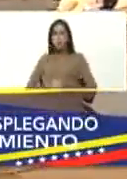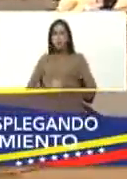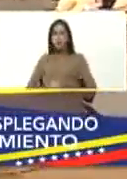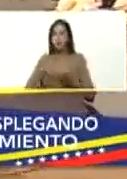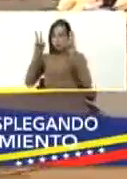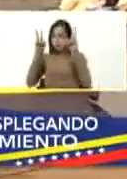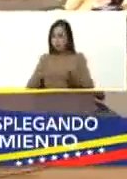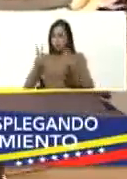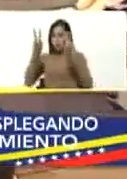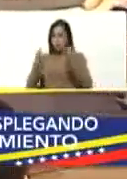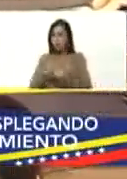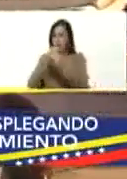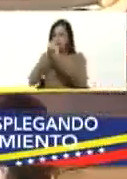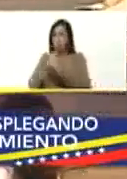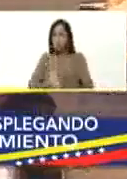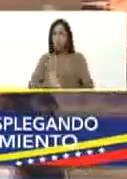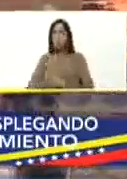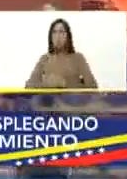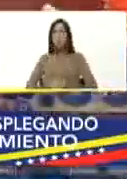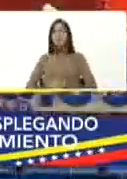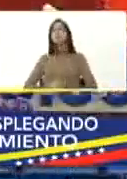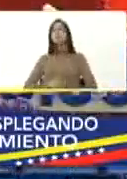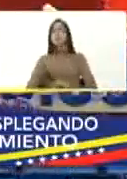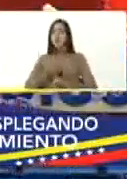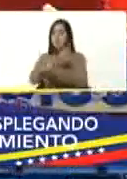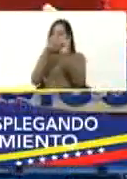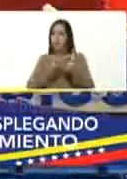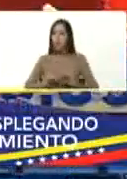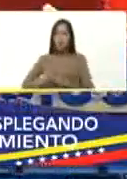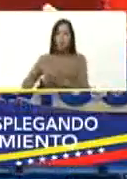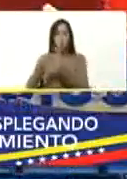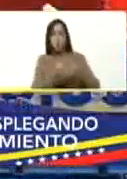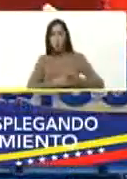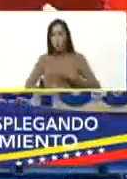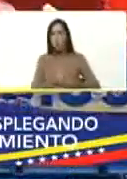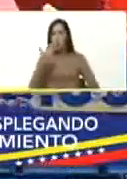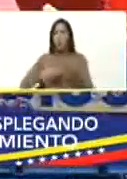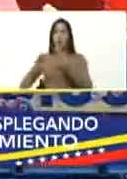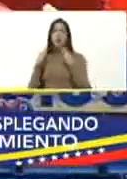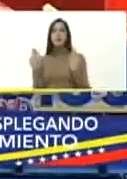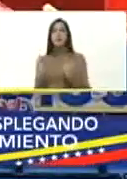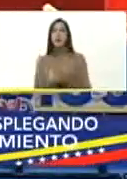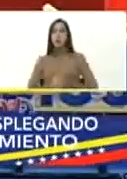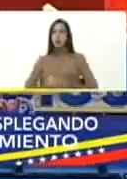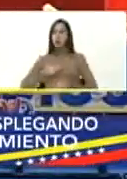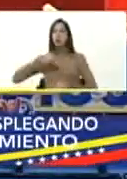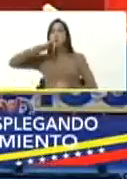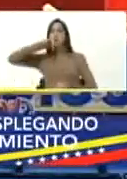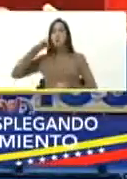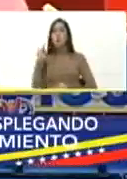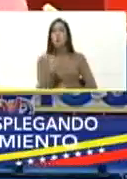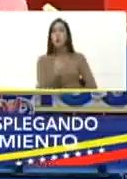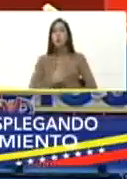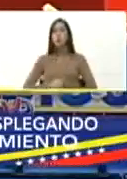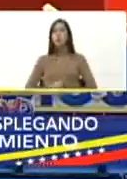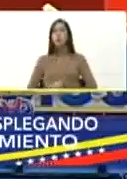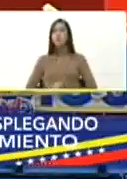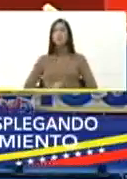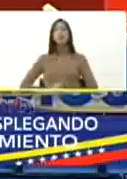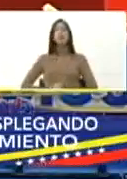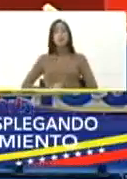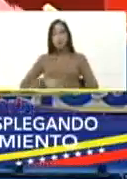nueva prosperidad y de felicidad compartida de la familia venezolana. Así lo anuncio y así